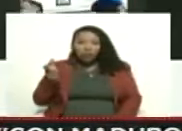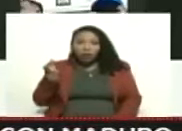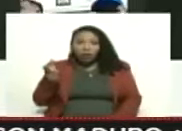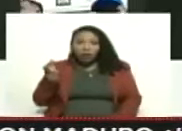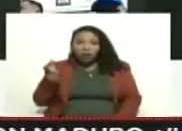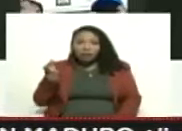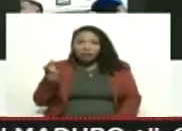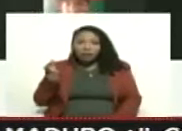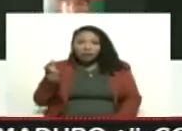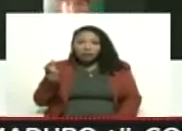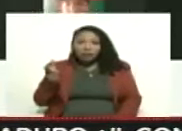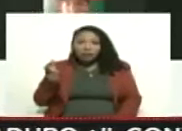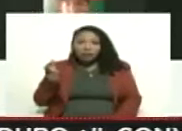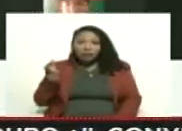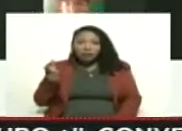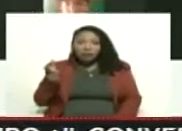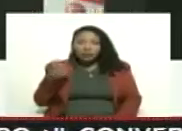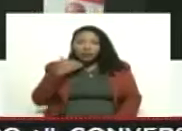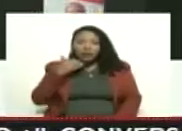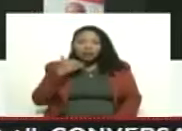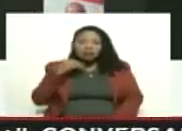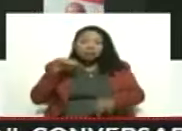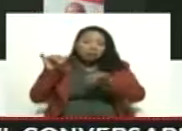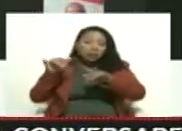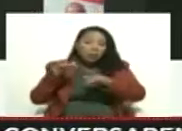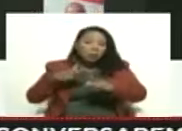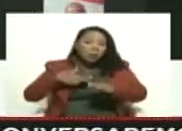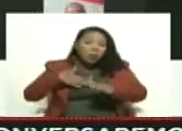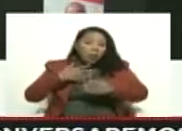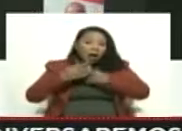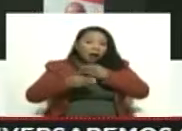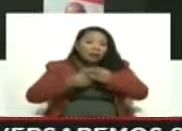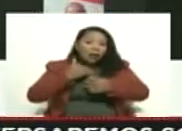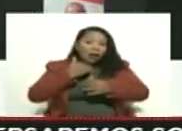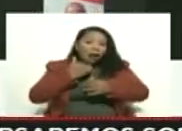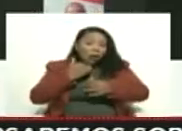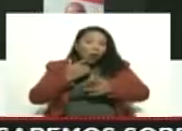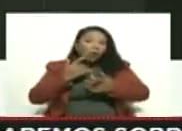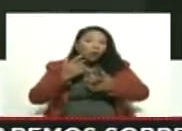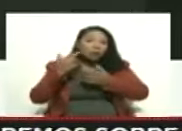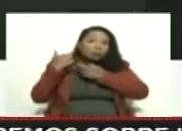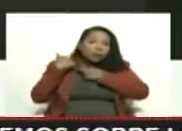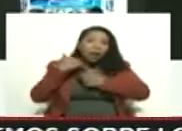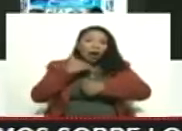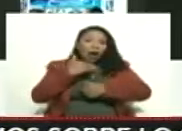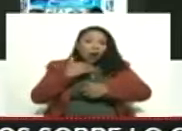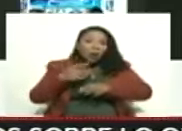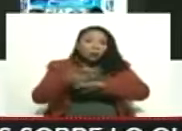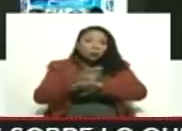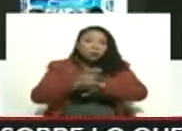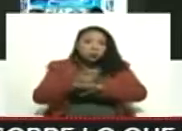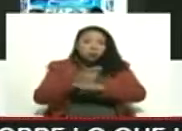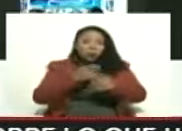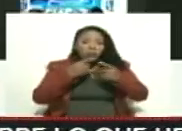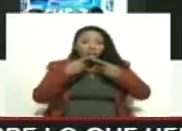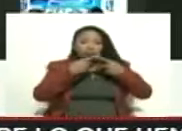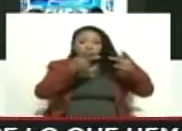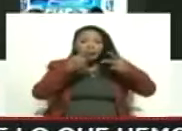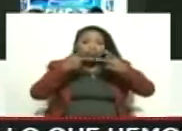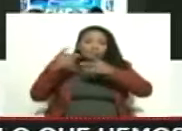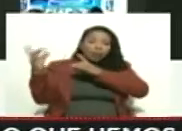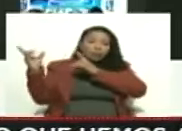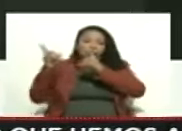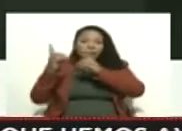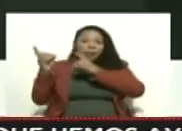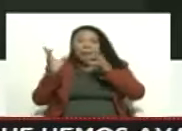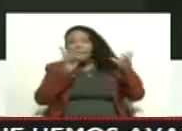su nivel cada quien en en su en la responsabilidad que tenga los gobernadores a promover estas discusiones los